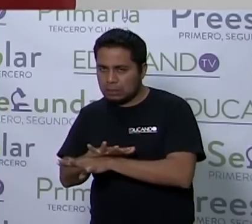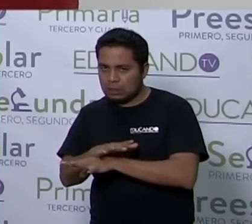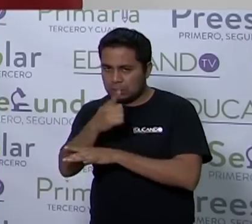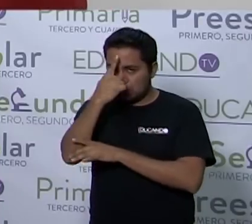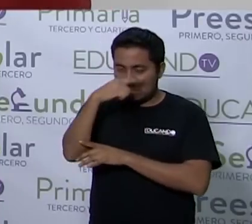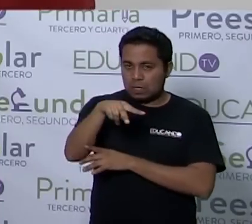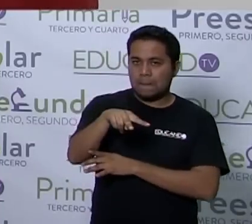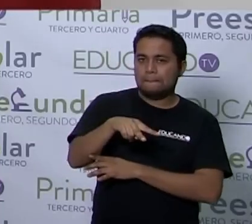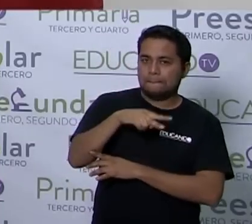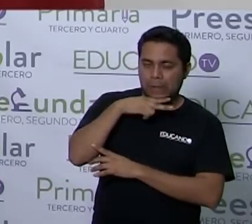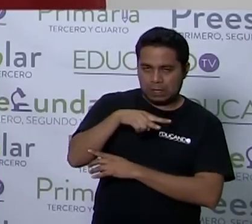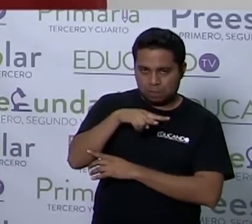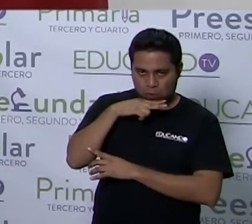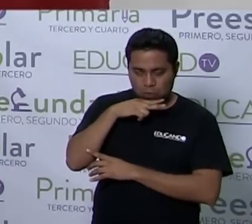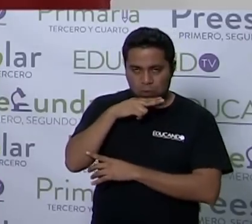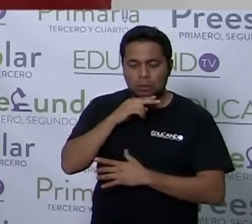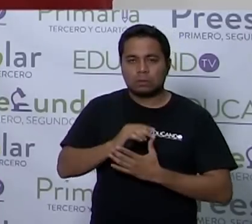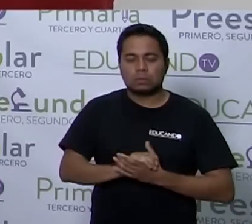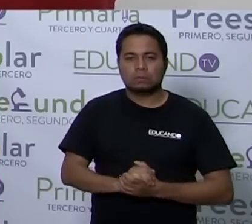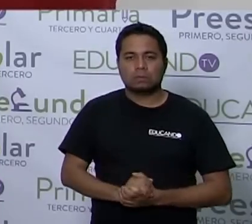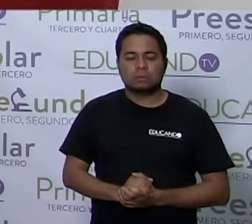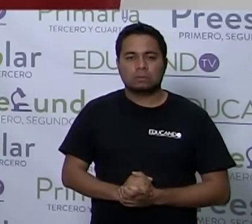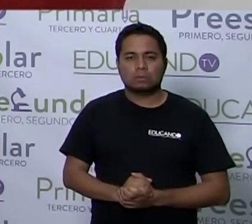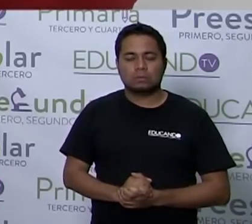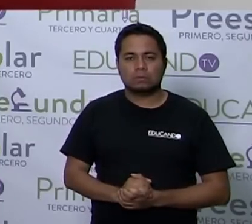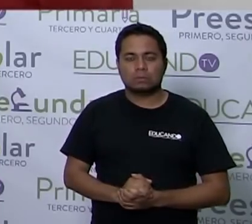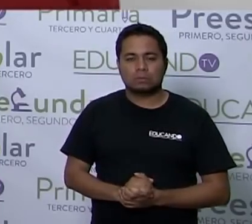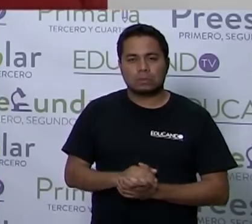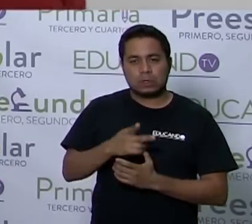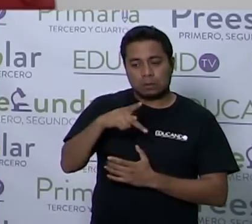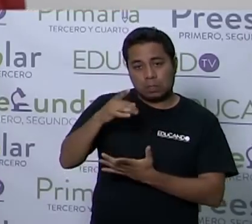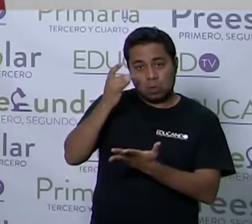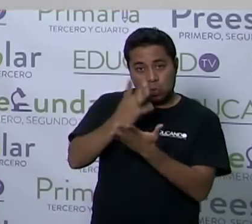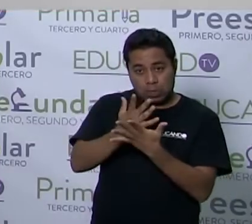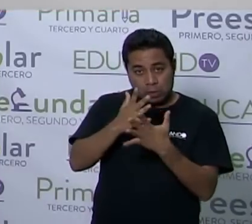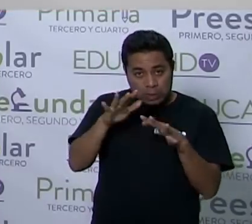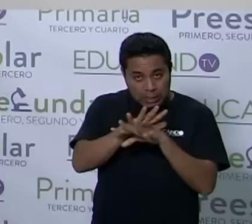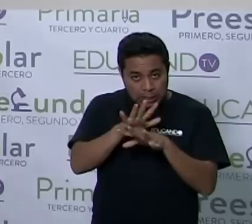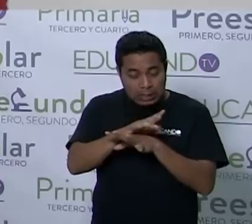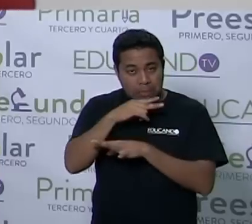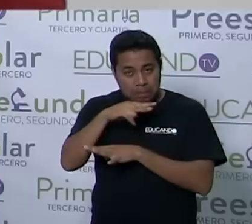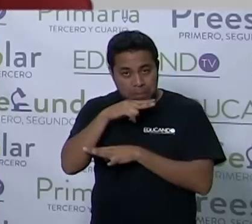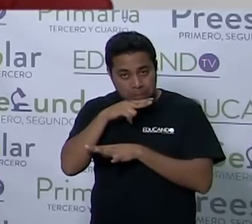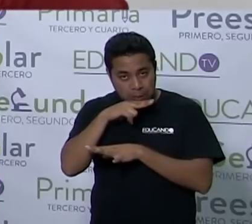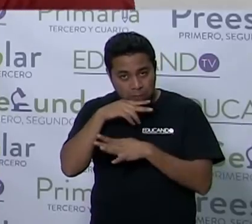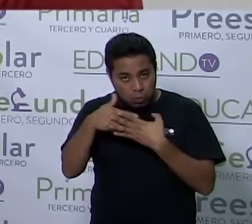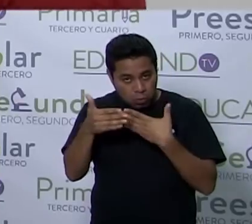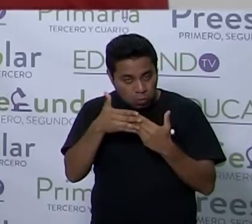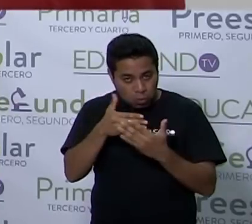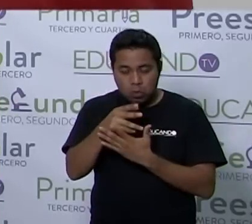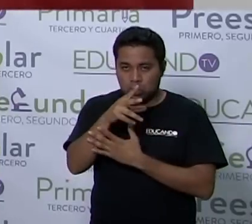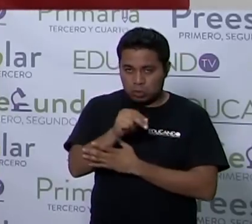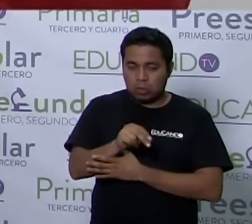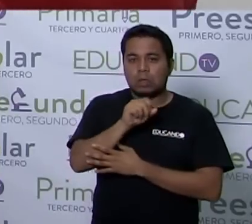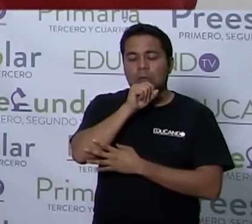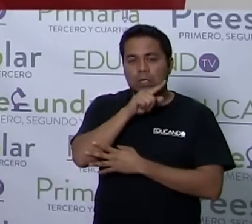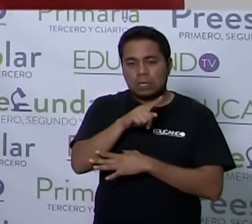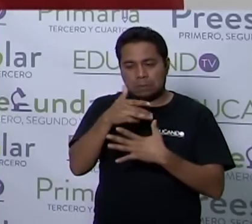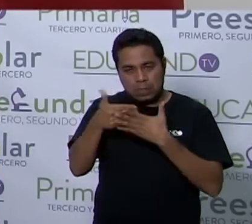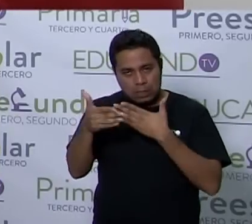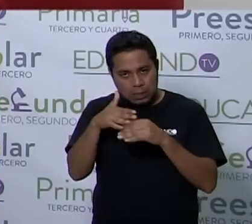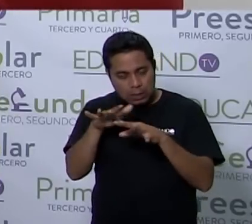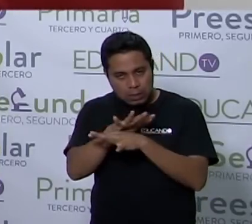al verbo, pero no solamente modifican al verbo, también encontramos que modifican